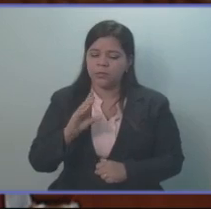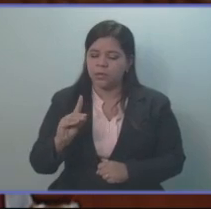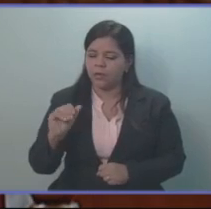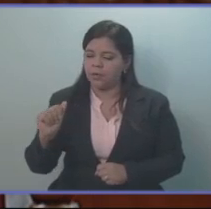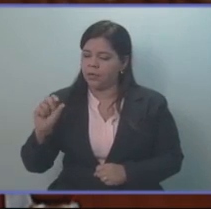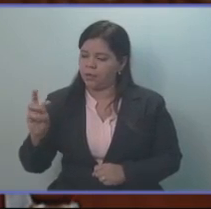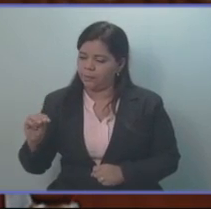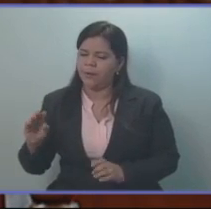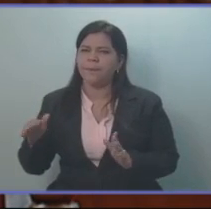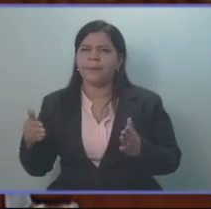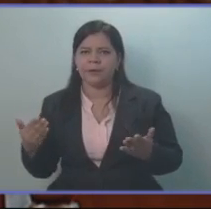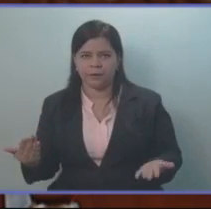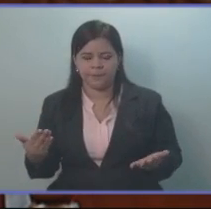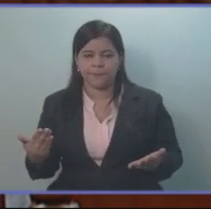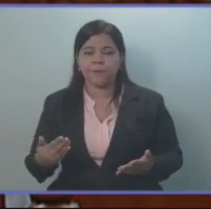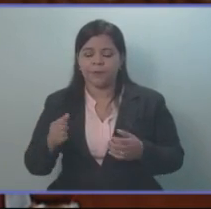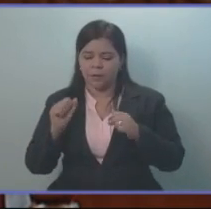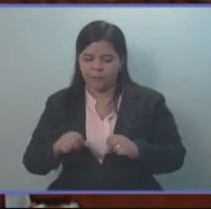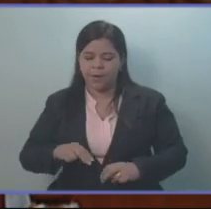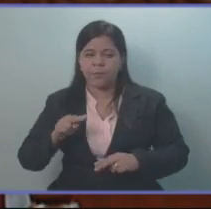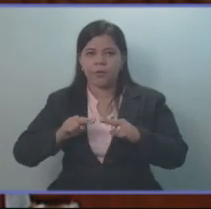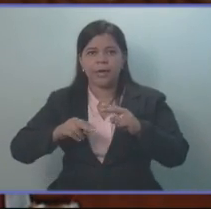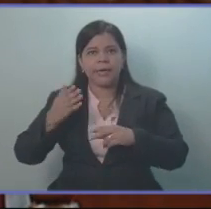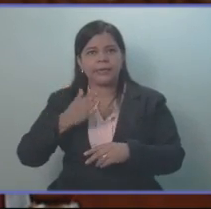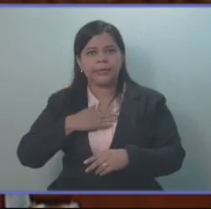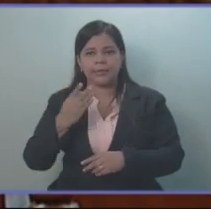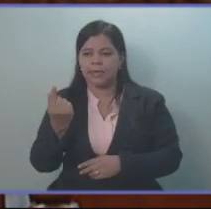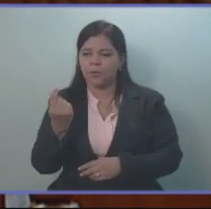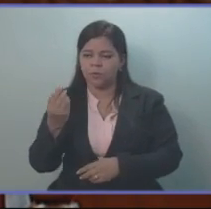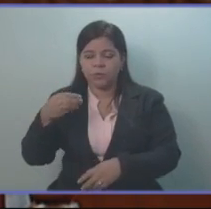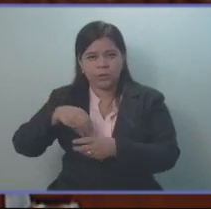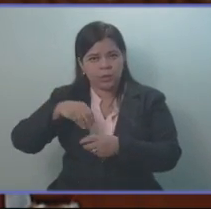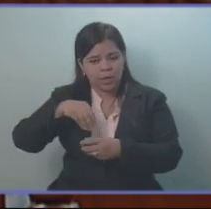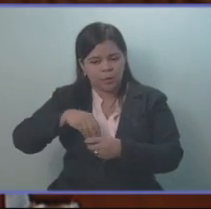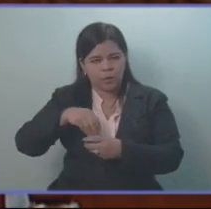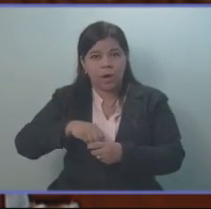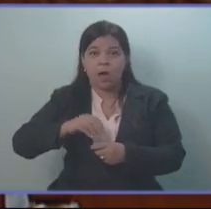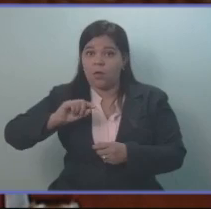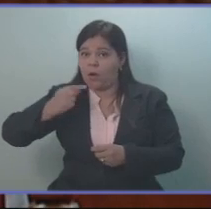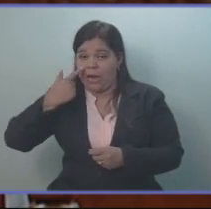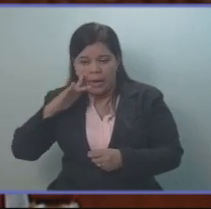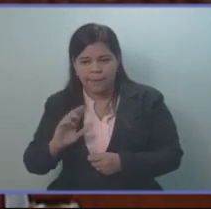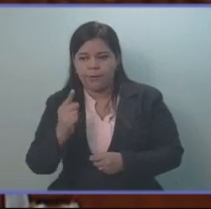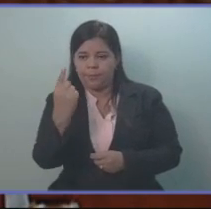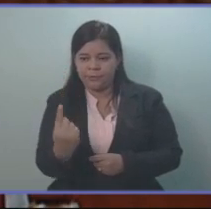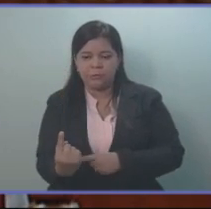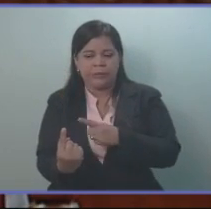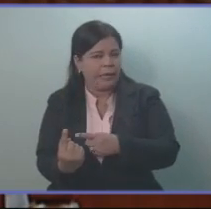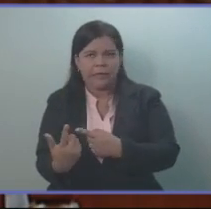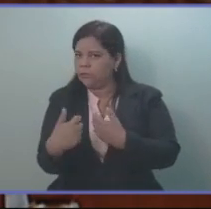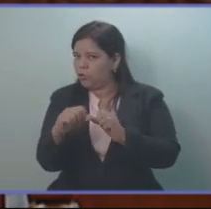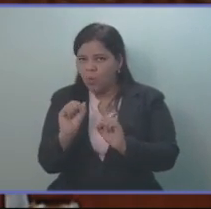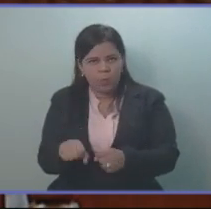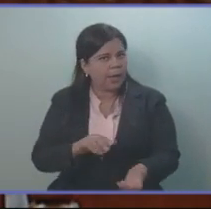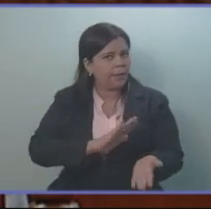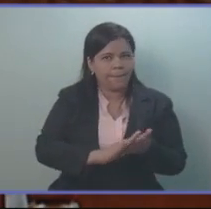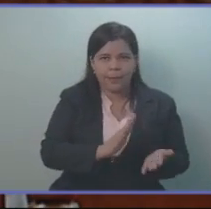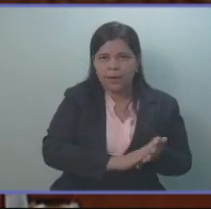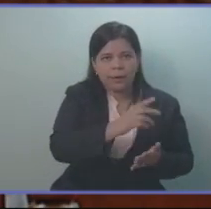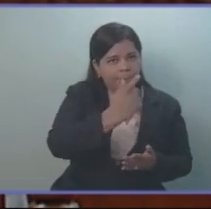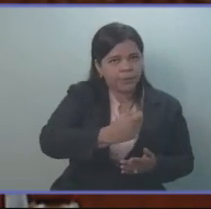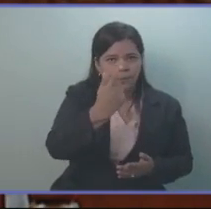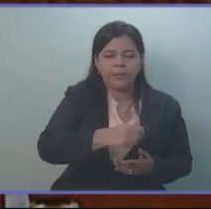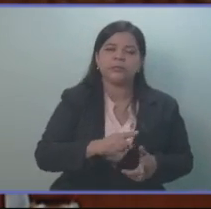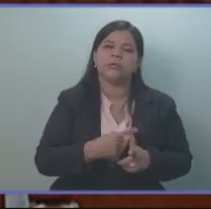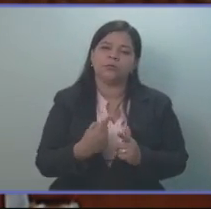CDAM para construir un fondo de socorro que será utilizado cuando algún asociado se encuentre imposibilitado para pagar la cuota